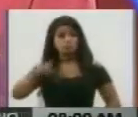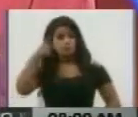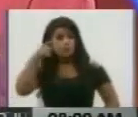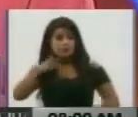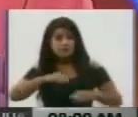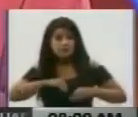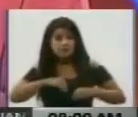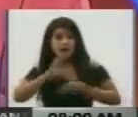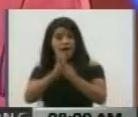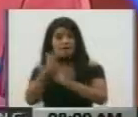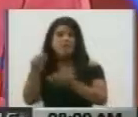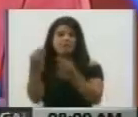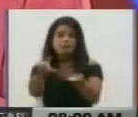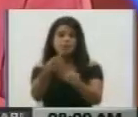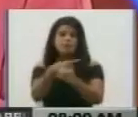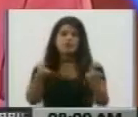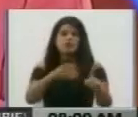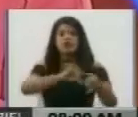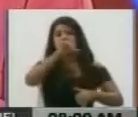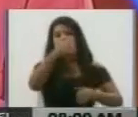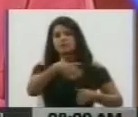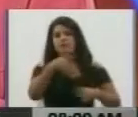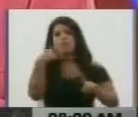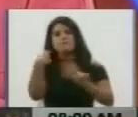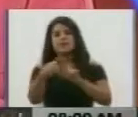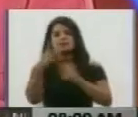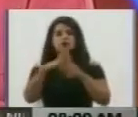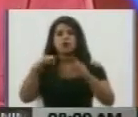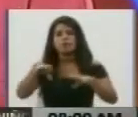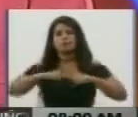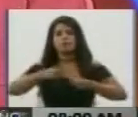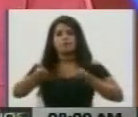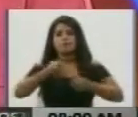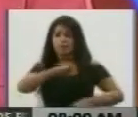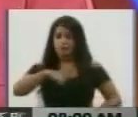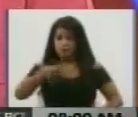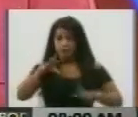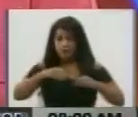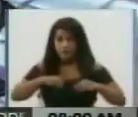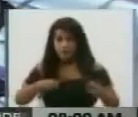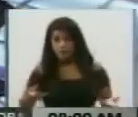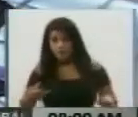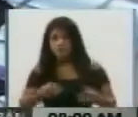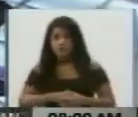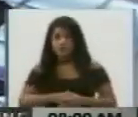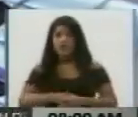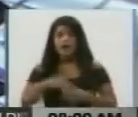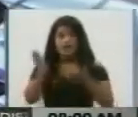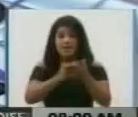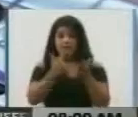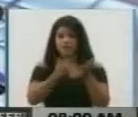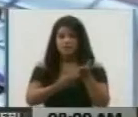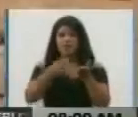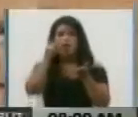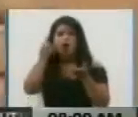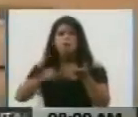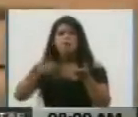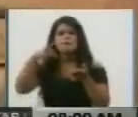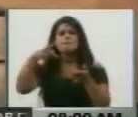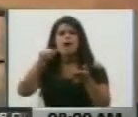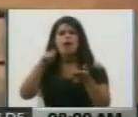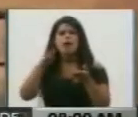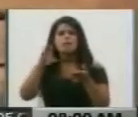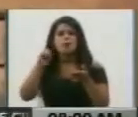el libro contiene un artículo muy interesante de Paulo Pimenta, un diputado brasileño que vino de visita acá, que preside